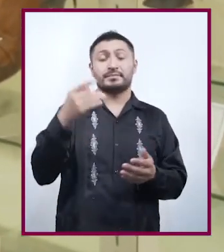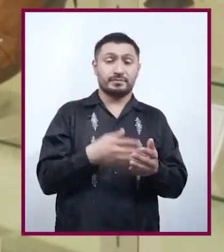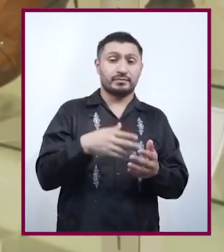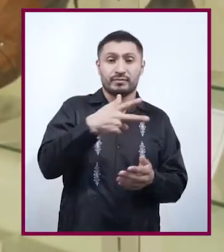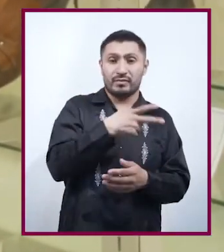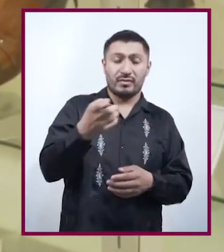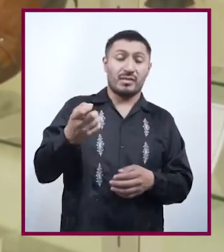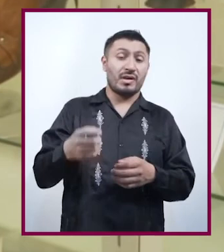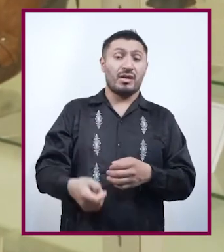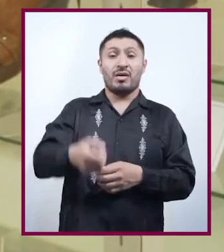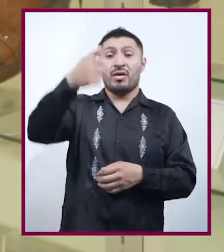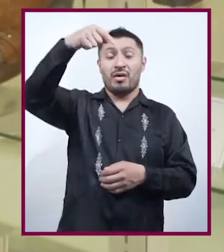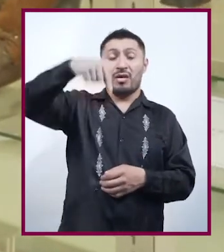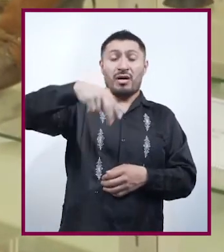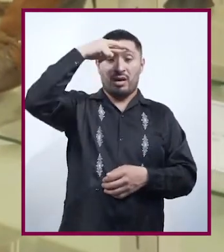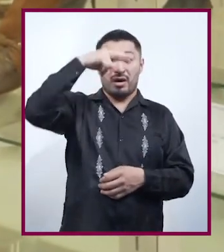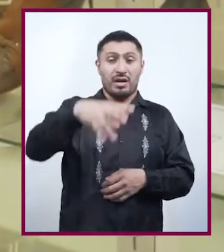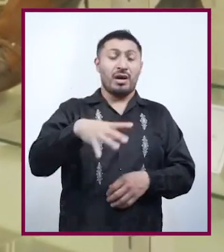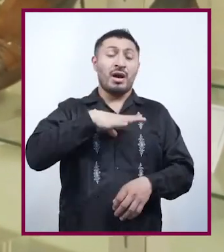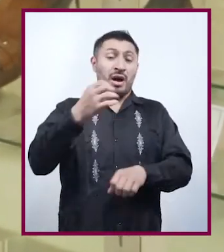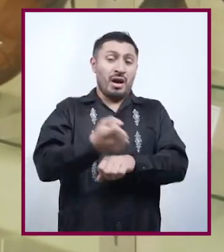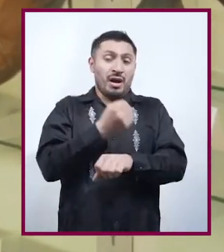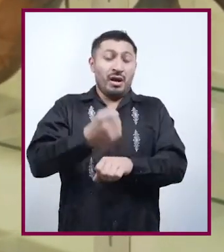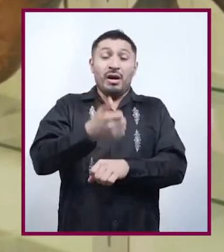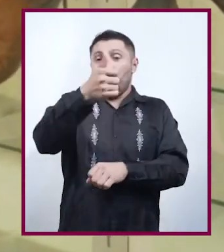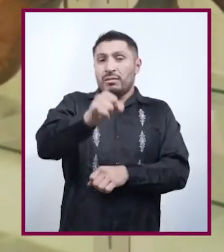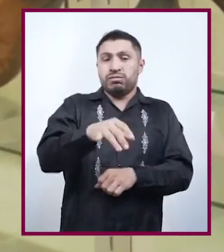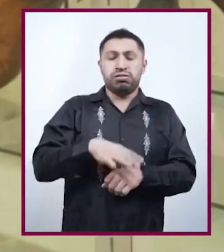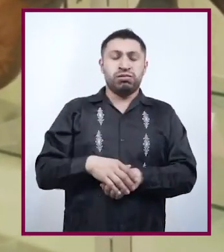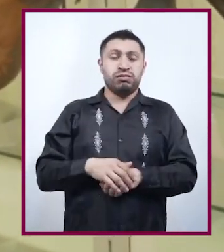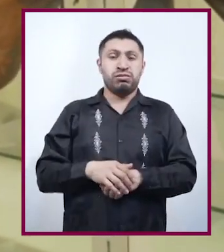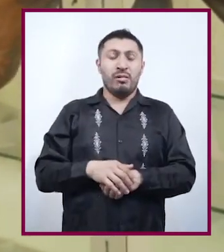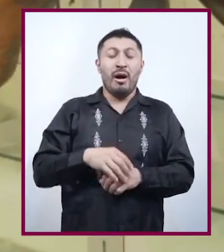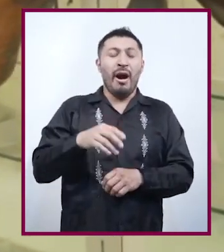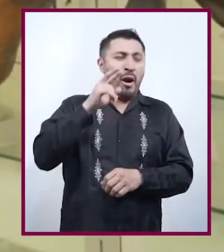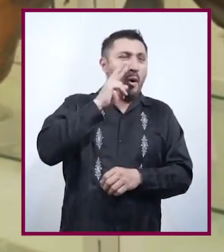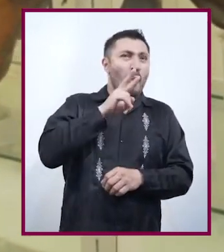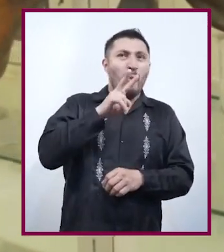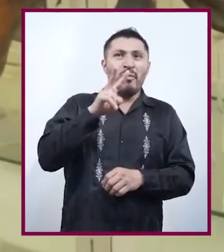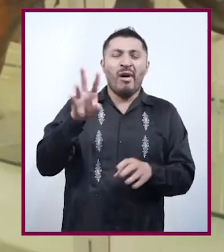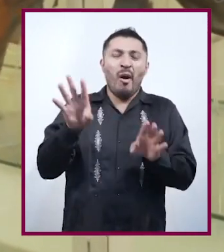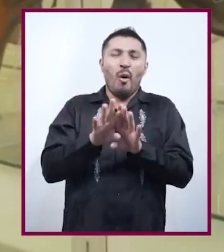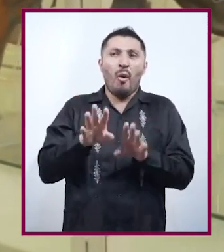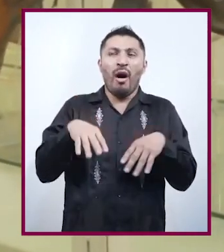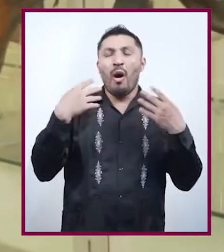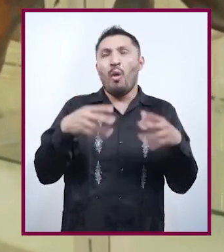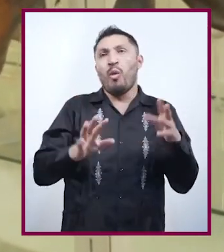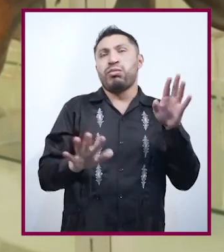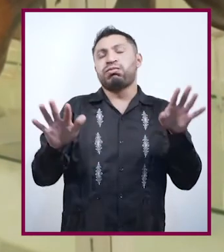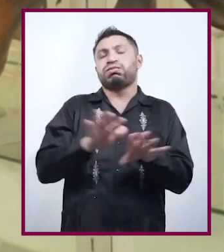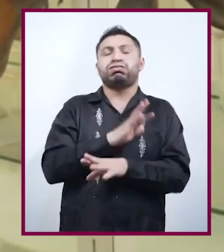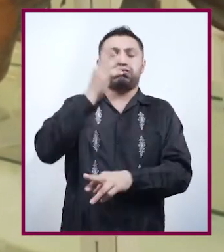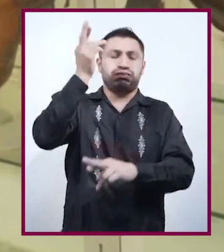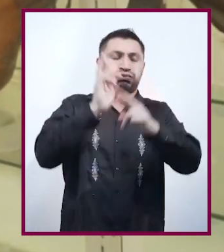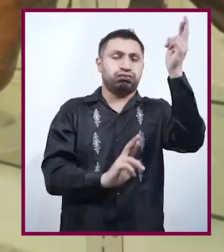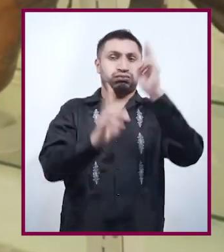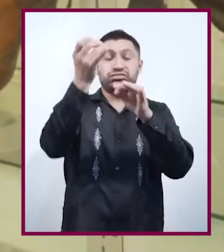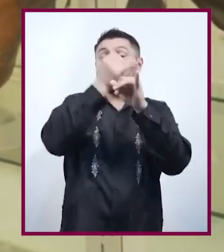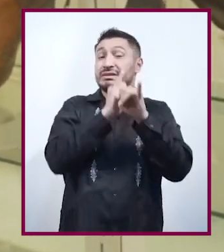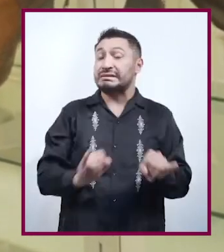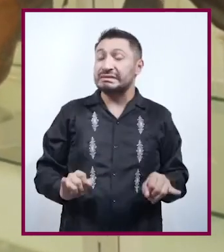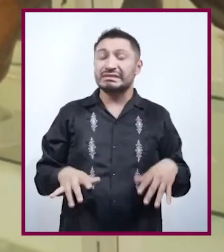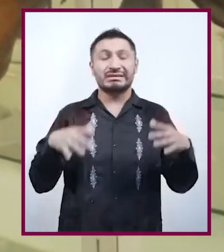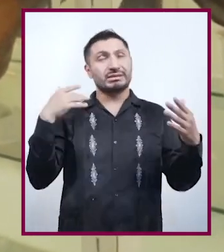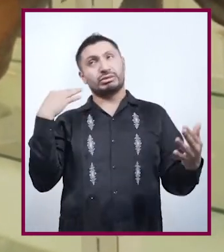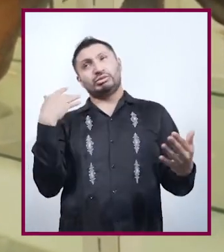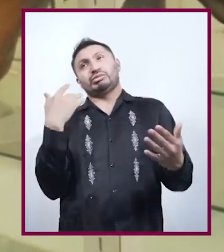por primera vez este tipo de calzado a nuestro país. Estos zapatos que han visto tanto la